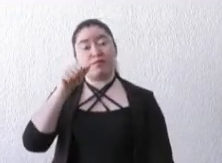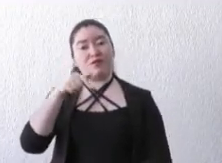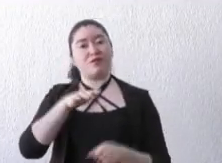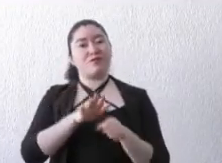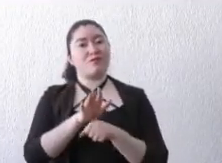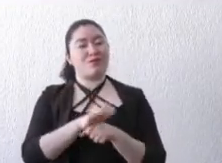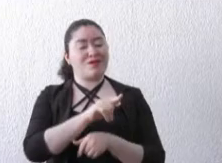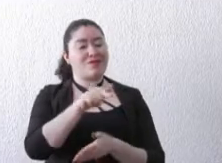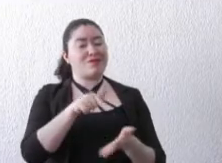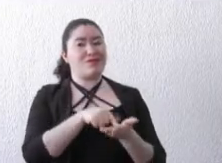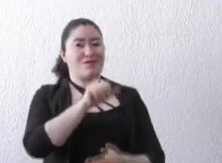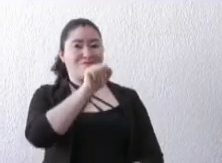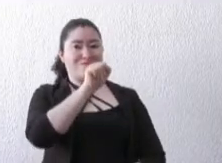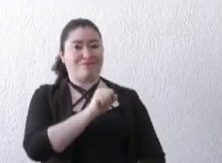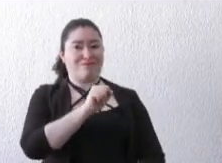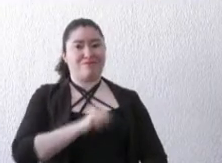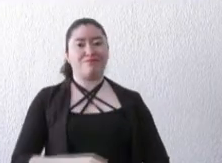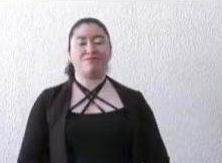en el ala sur.